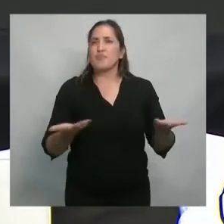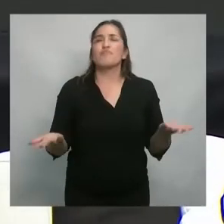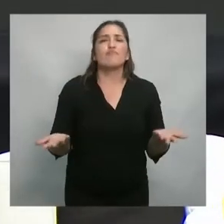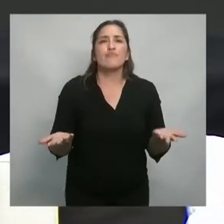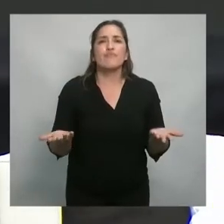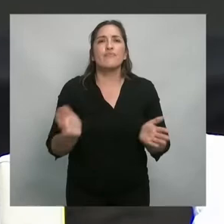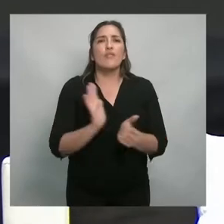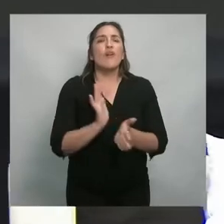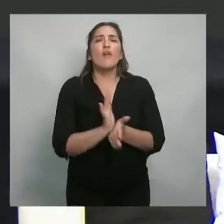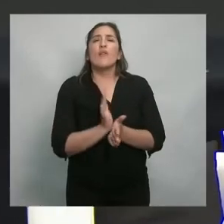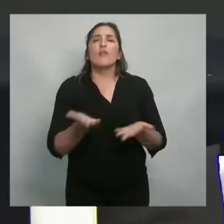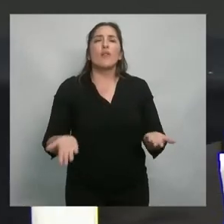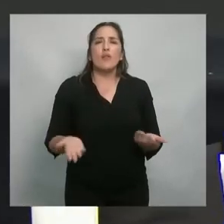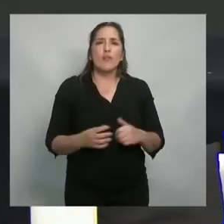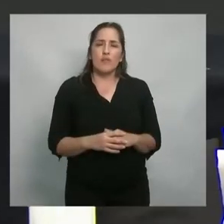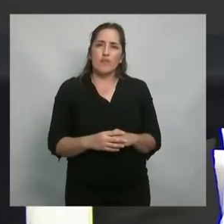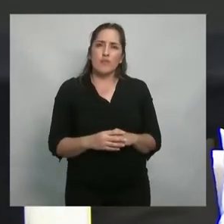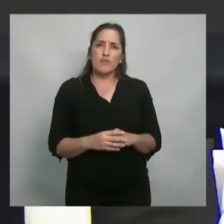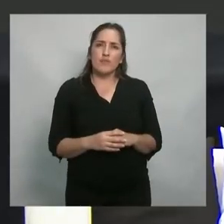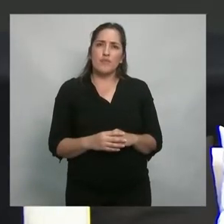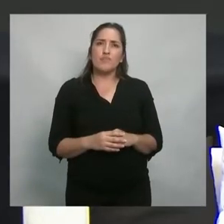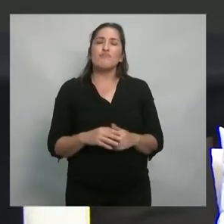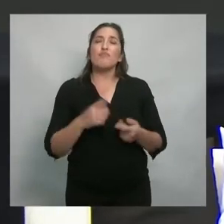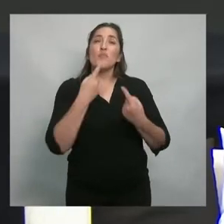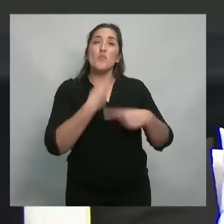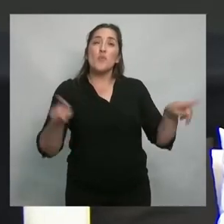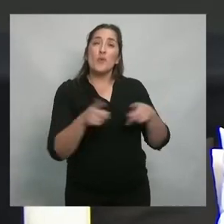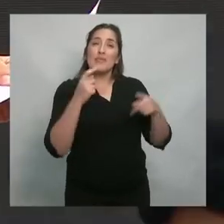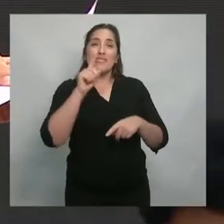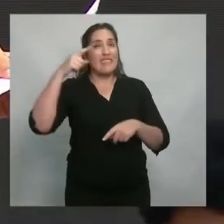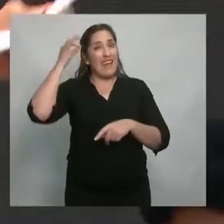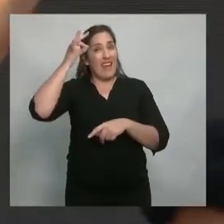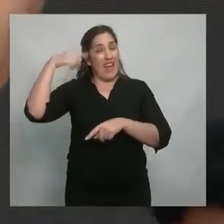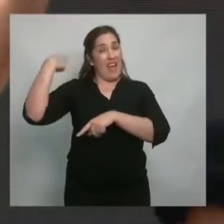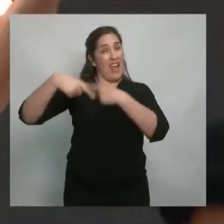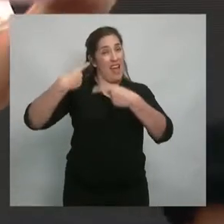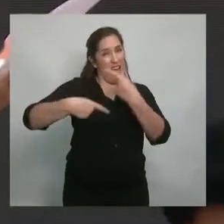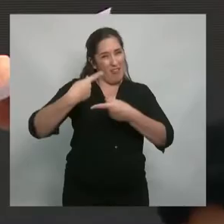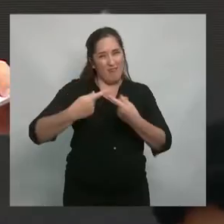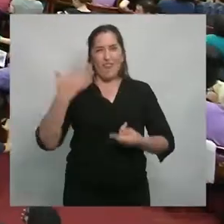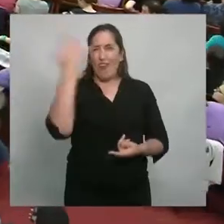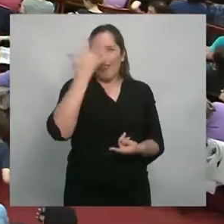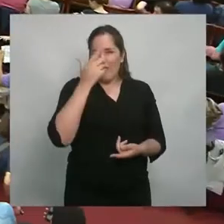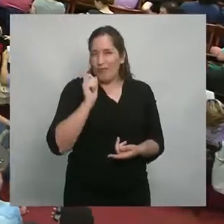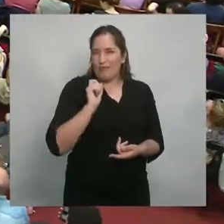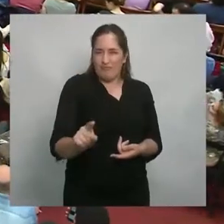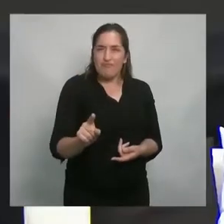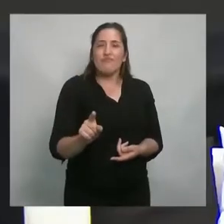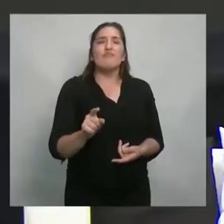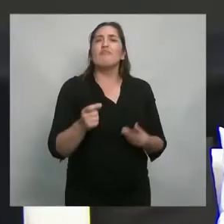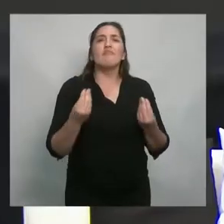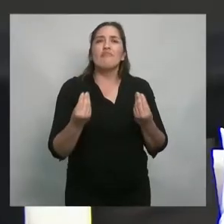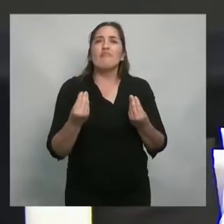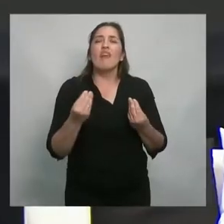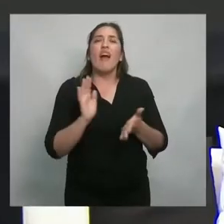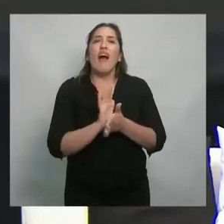común identificar a las músicas afroamericanas, o mulatas como yo le llamo, que